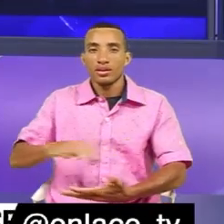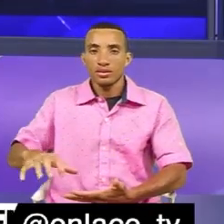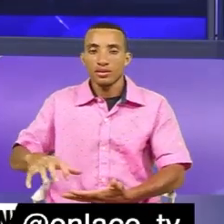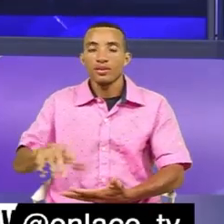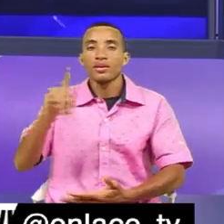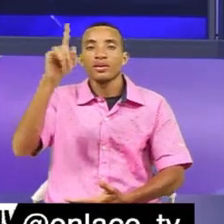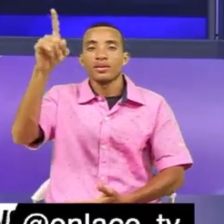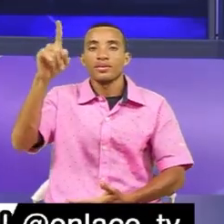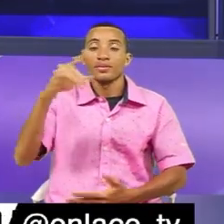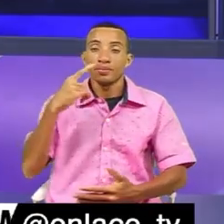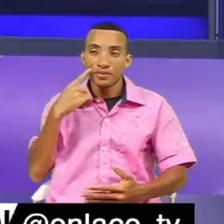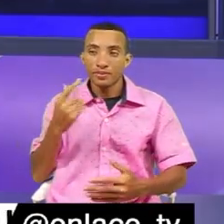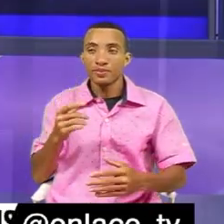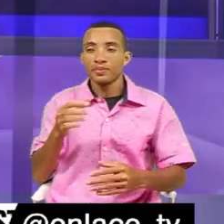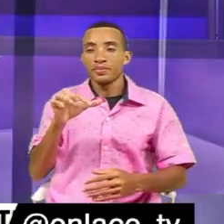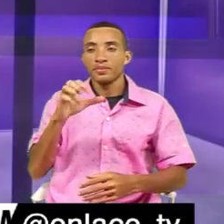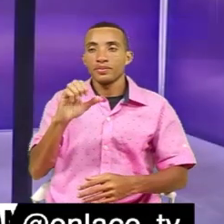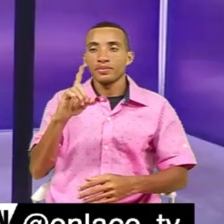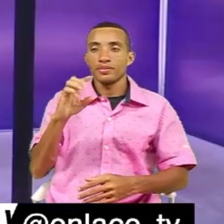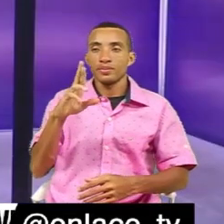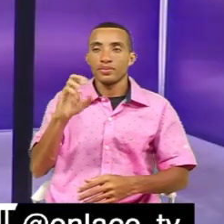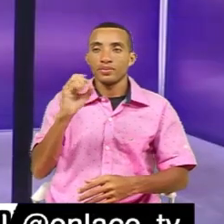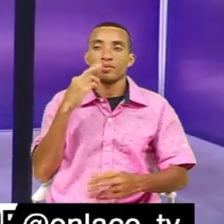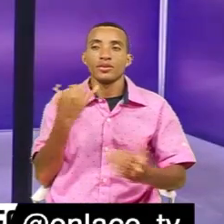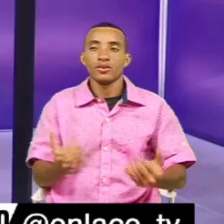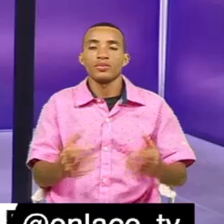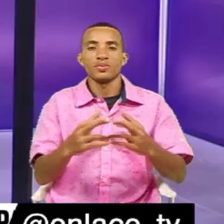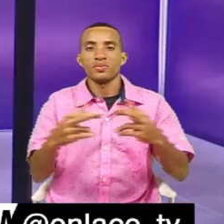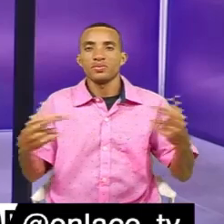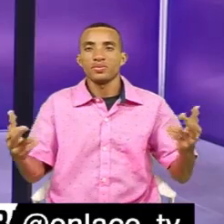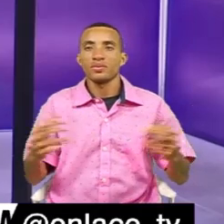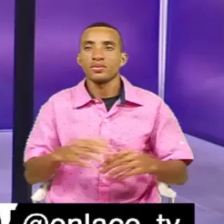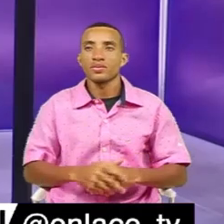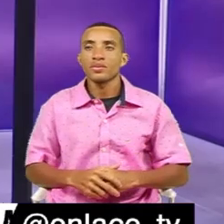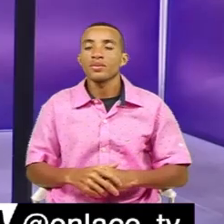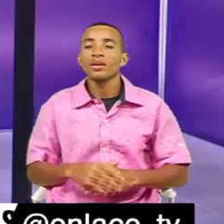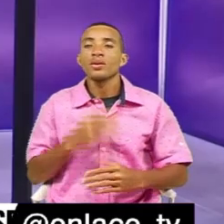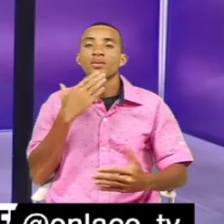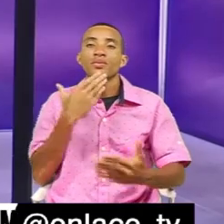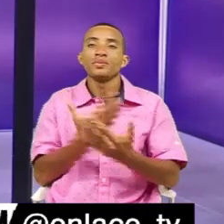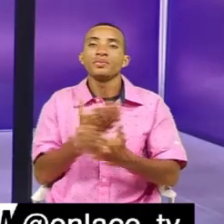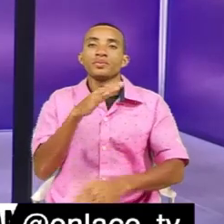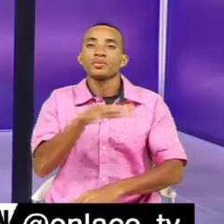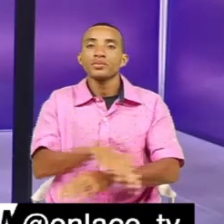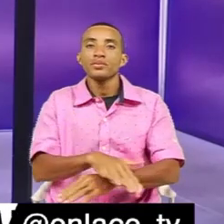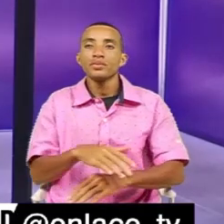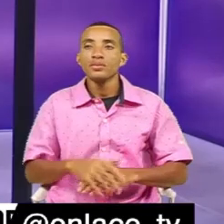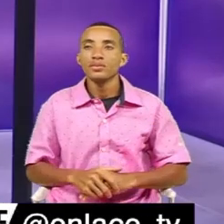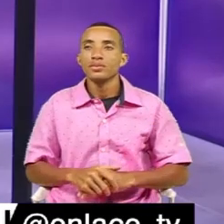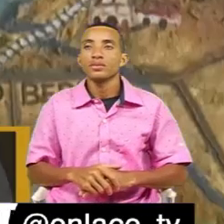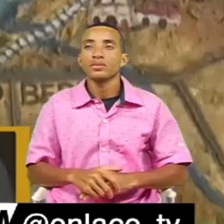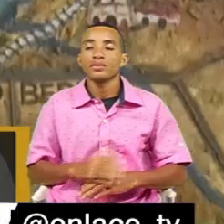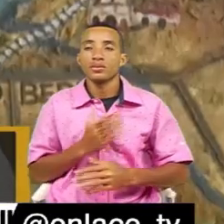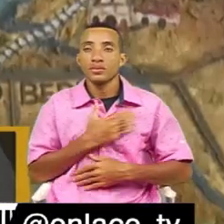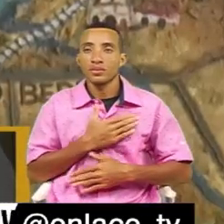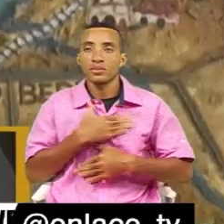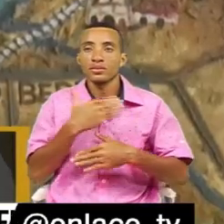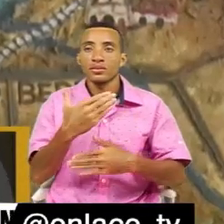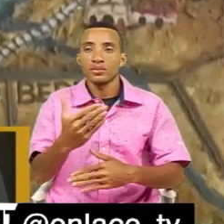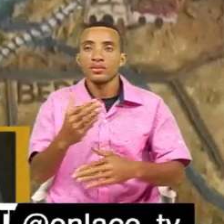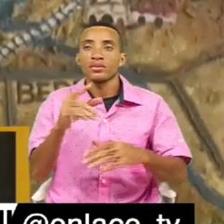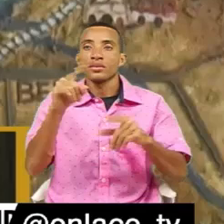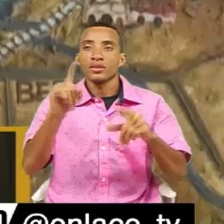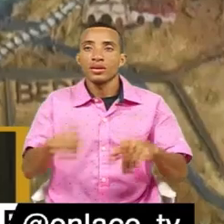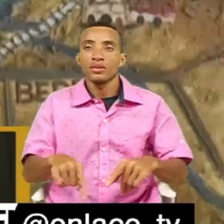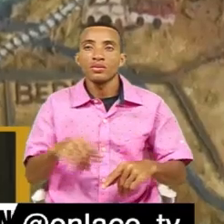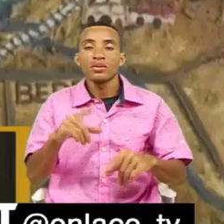Nuestro director de noticias, Pedro Soberiche, nos tiene los detalles de esa información. Buenas tardes, Pedro, y adelante. Un saludo a mis compañeros en estudios y a la amable